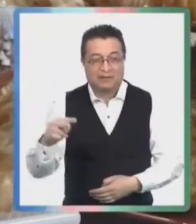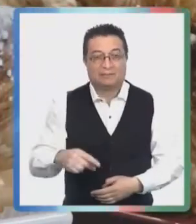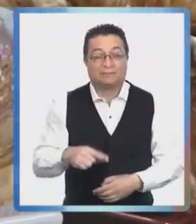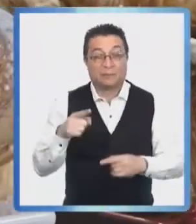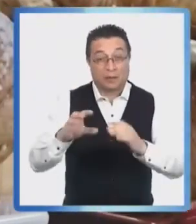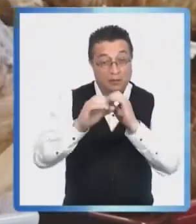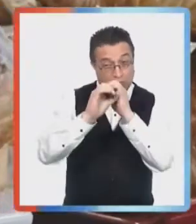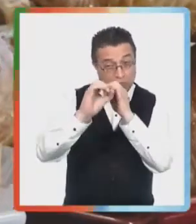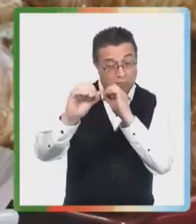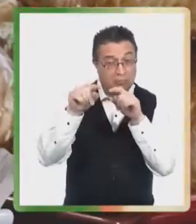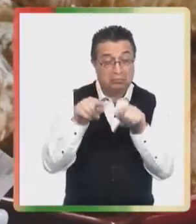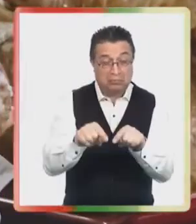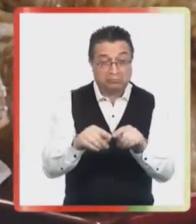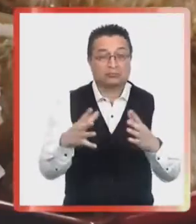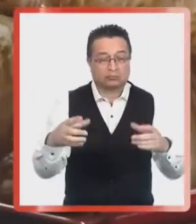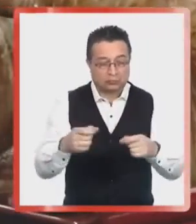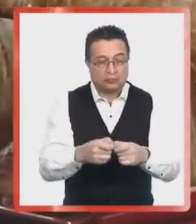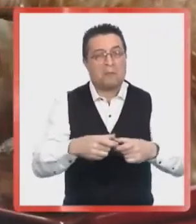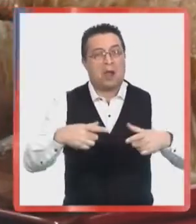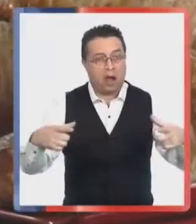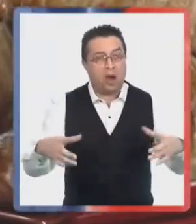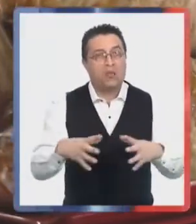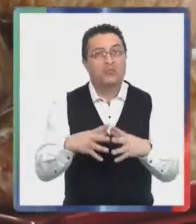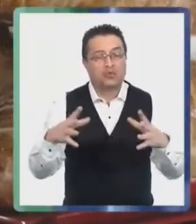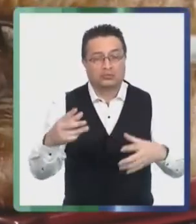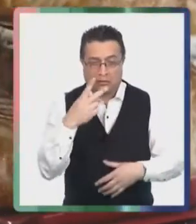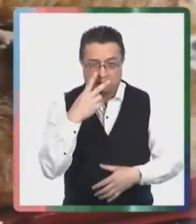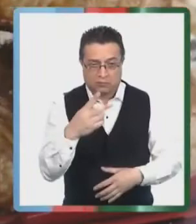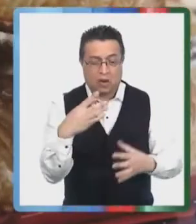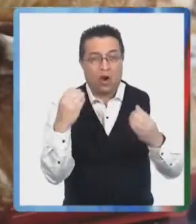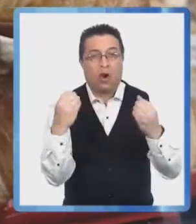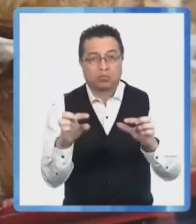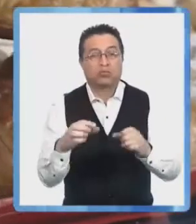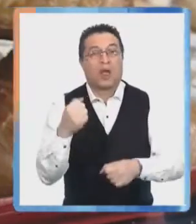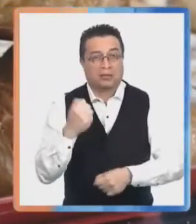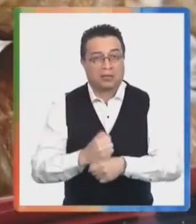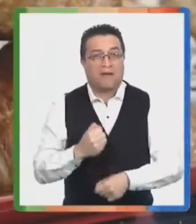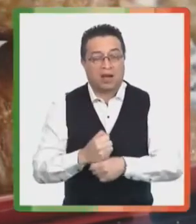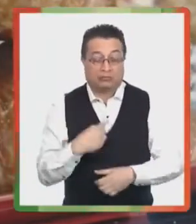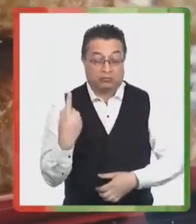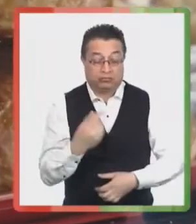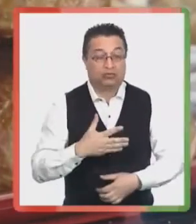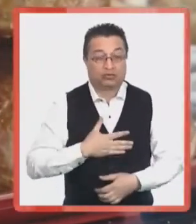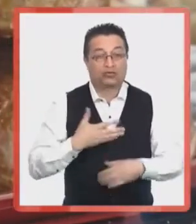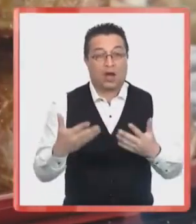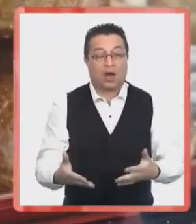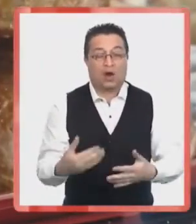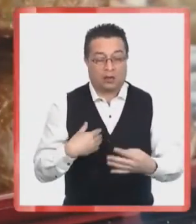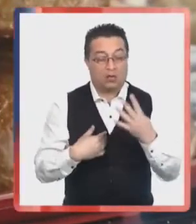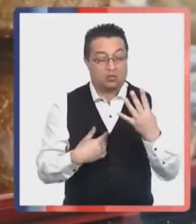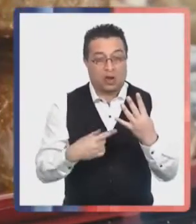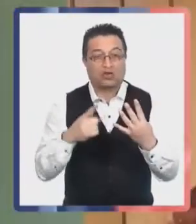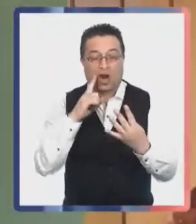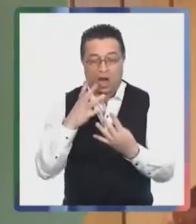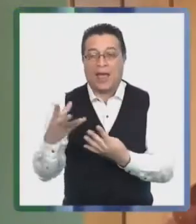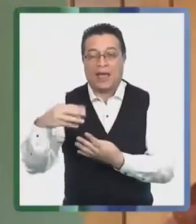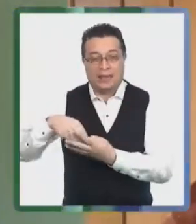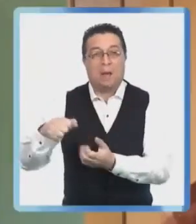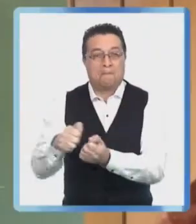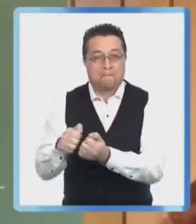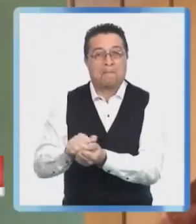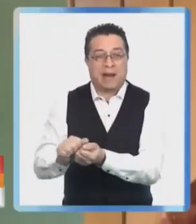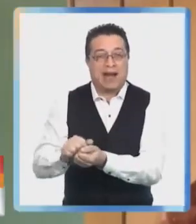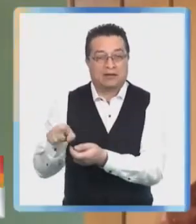Gendarmería. Las expectativas con esto se han ampliado mucho porque ven una oportunidad de trabajo. Nosotros ahora tenemos 4 internos